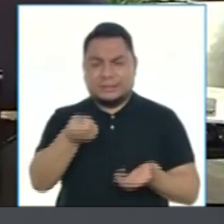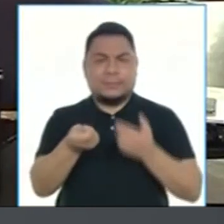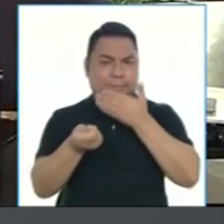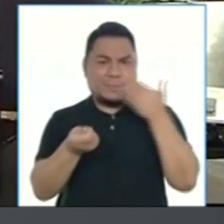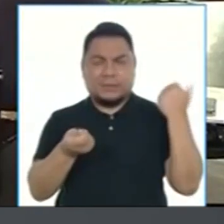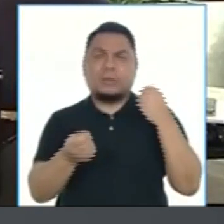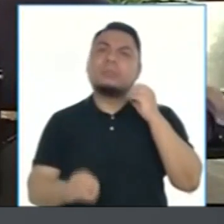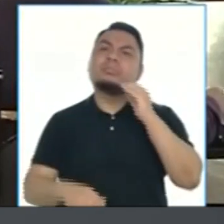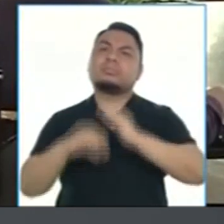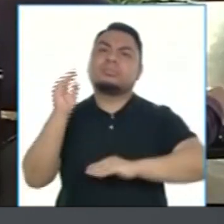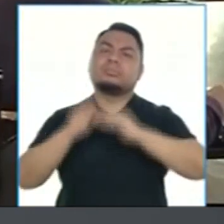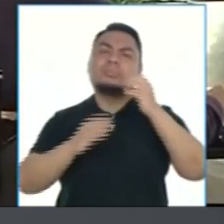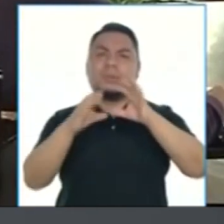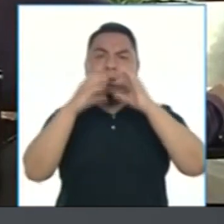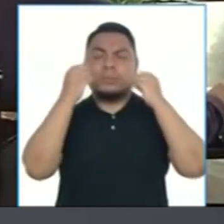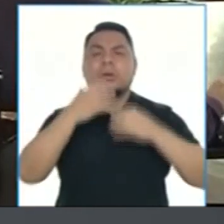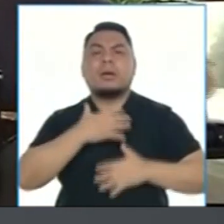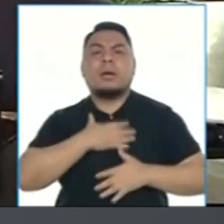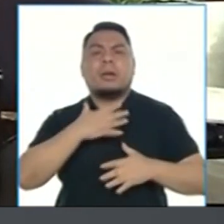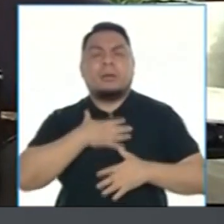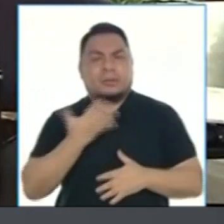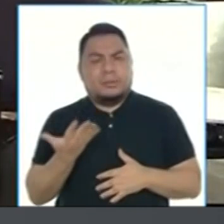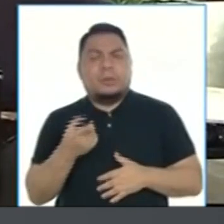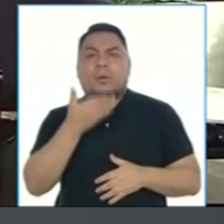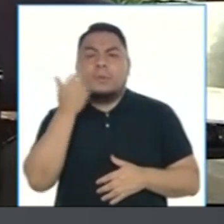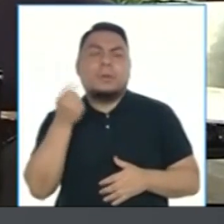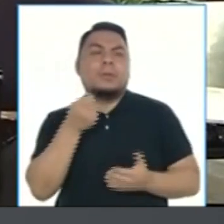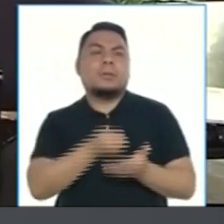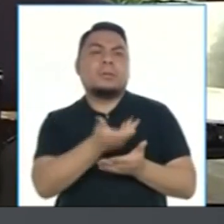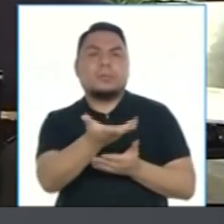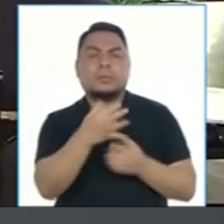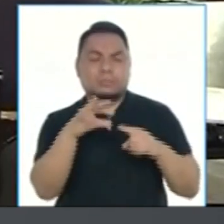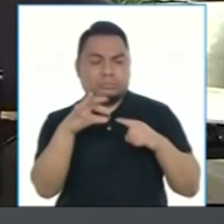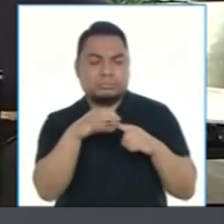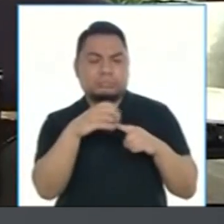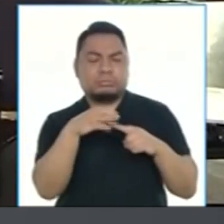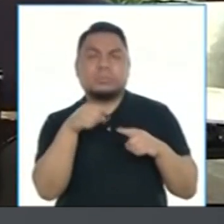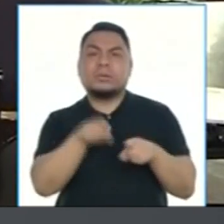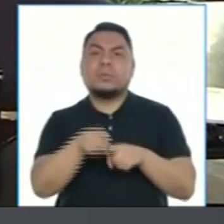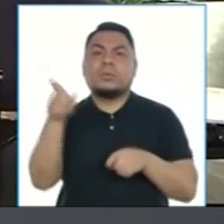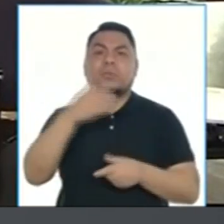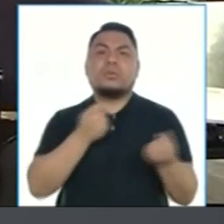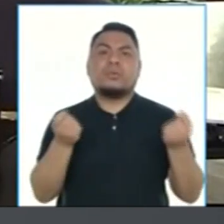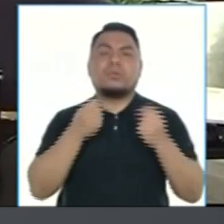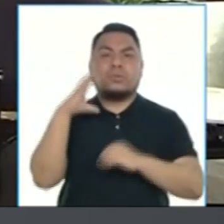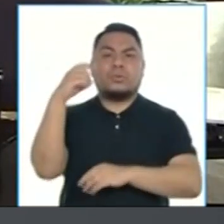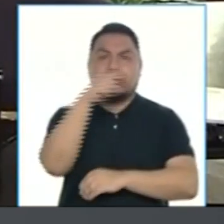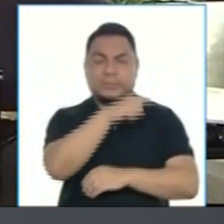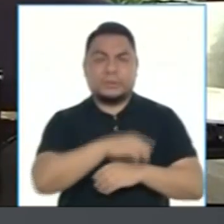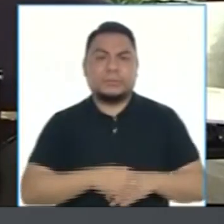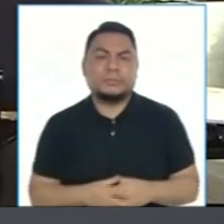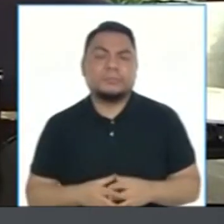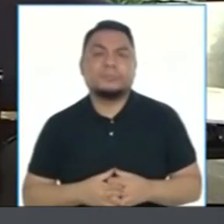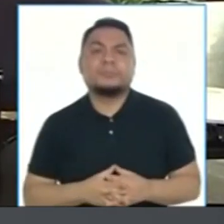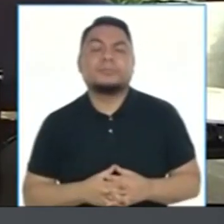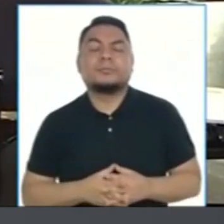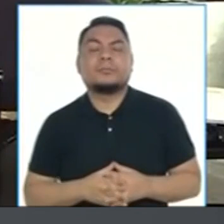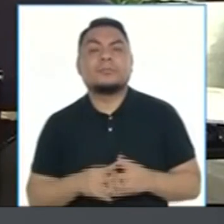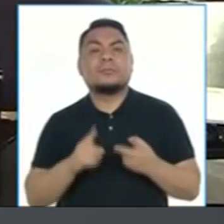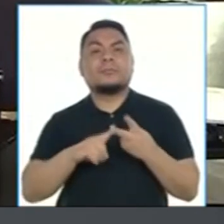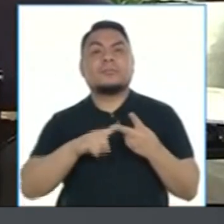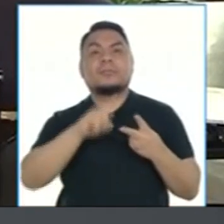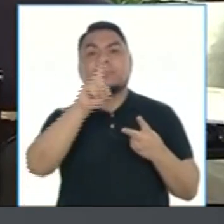a construcción de plantas de oxígeno u compra de saturómetros, como lo hizo el gobierno colombiano?